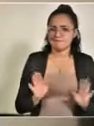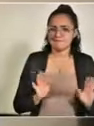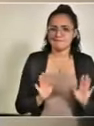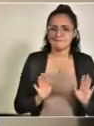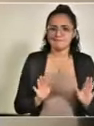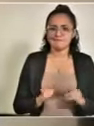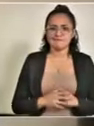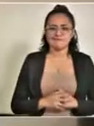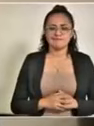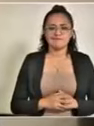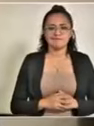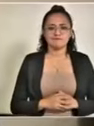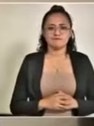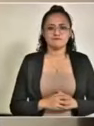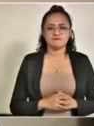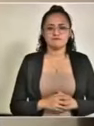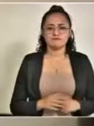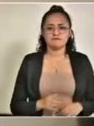Conmigo es falso.